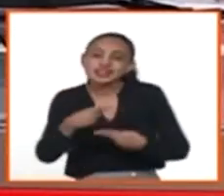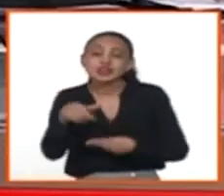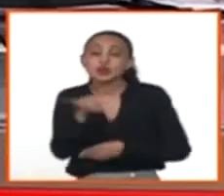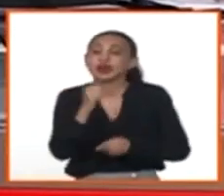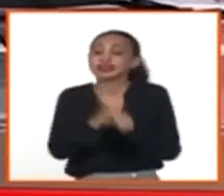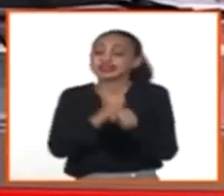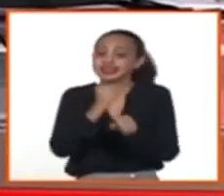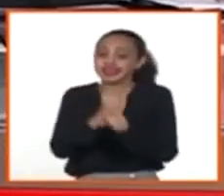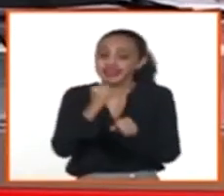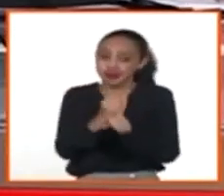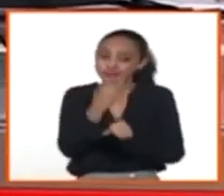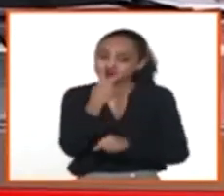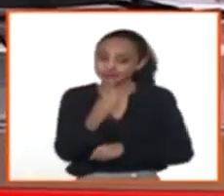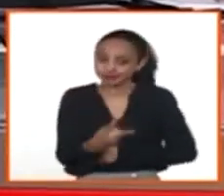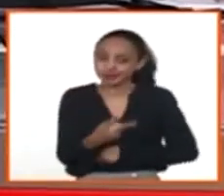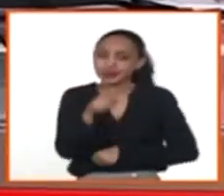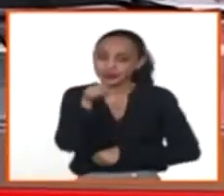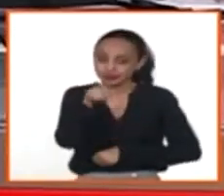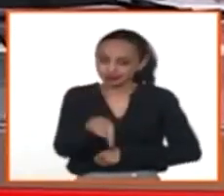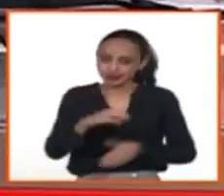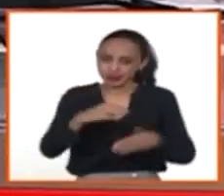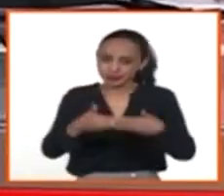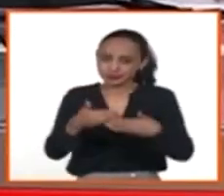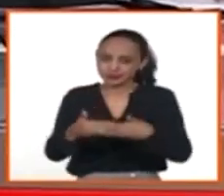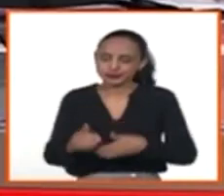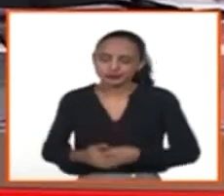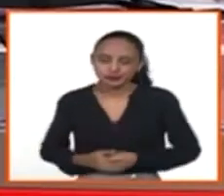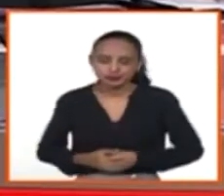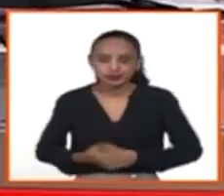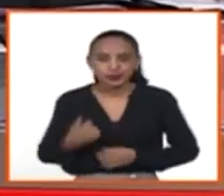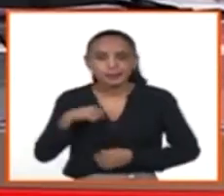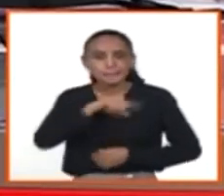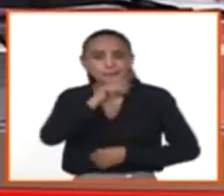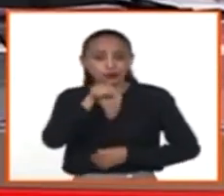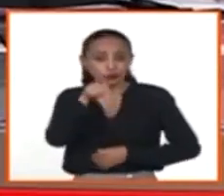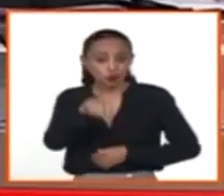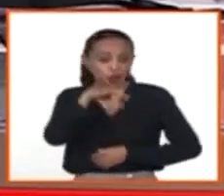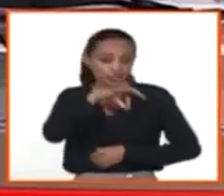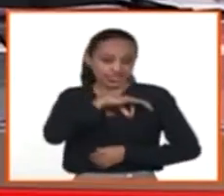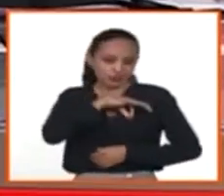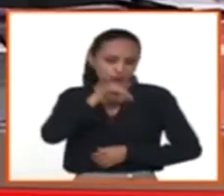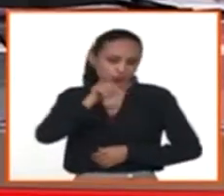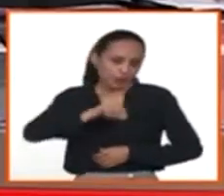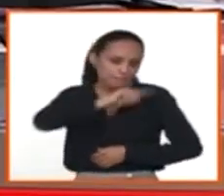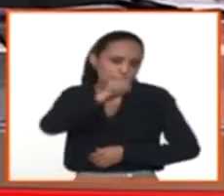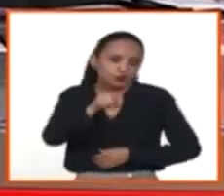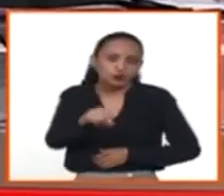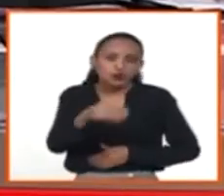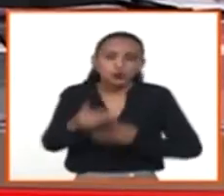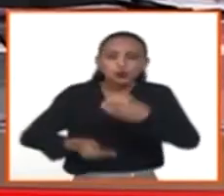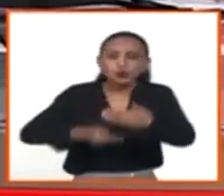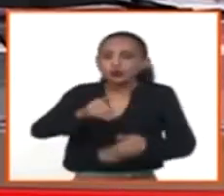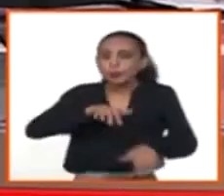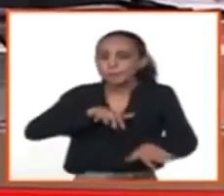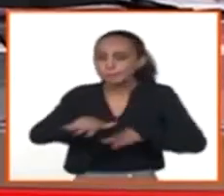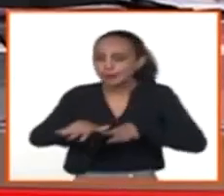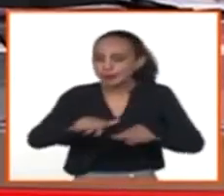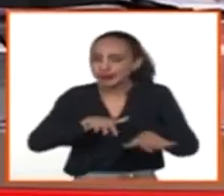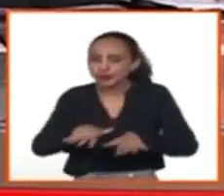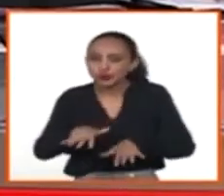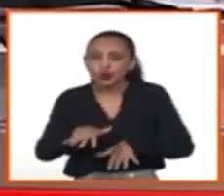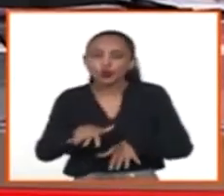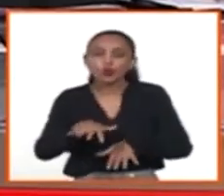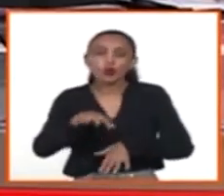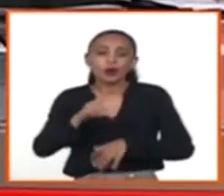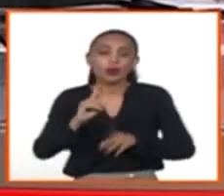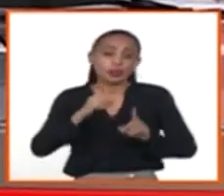MIFAT. Yanisbel, ahora como diputada, ¿cómo ha sido este proceso de preparación de los diputados, de otros